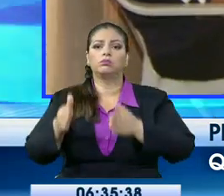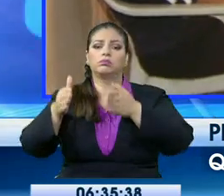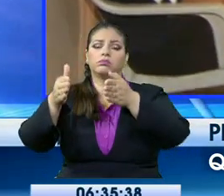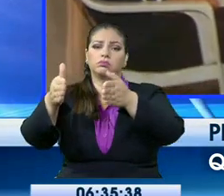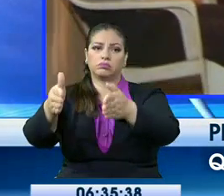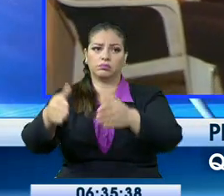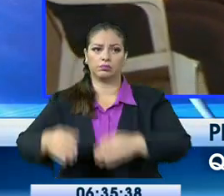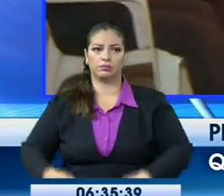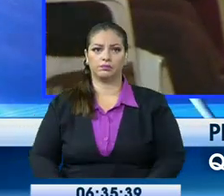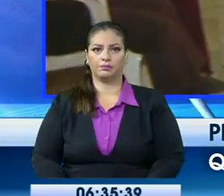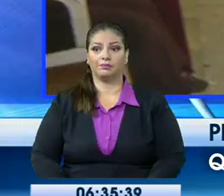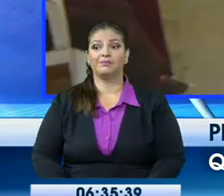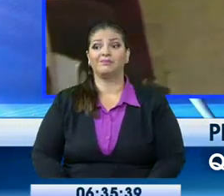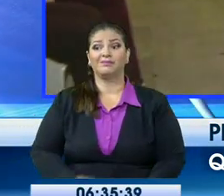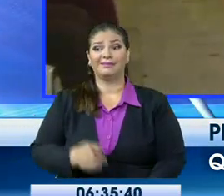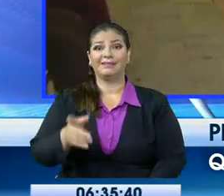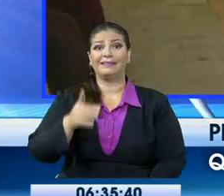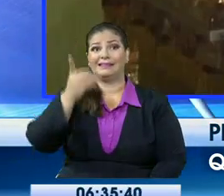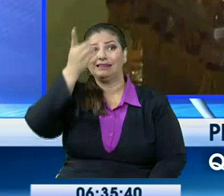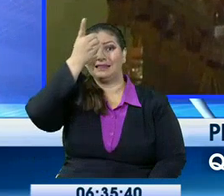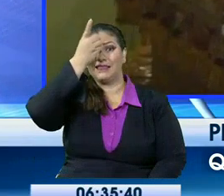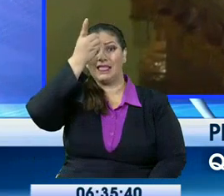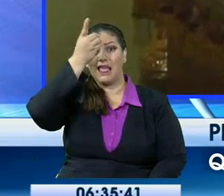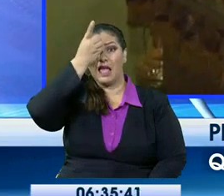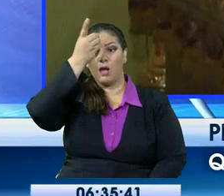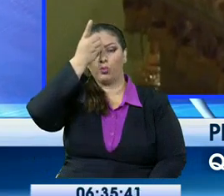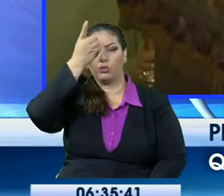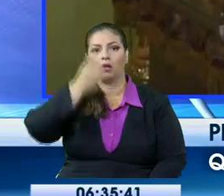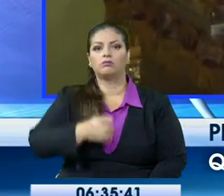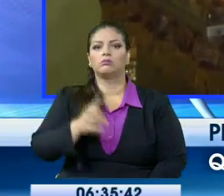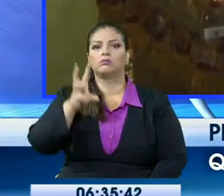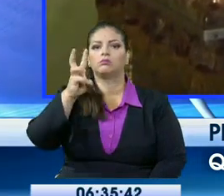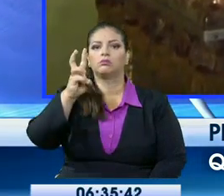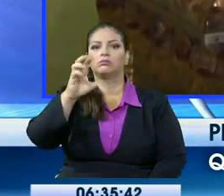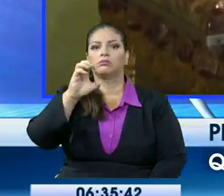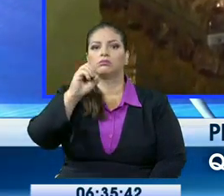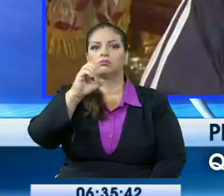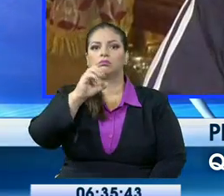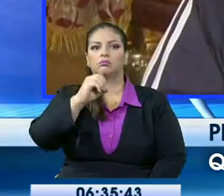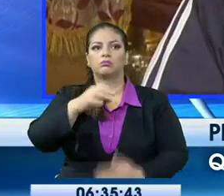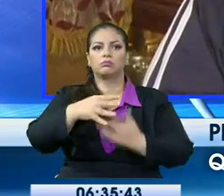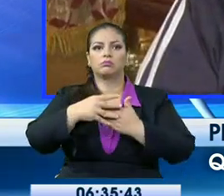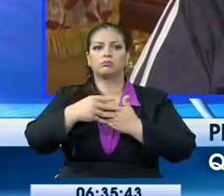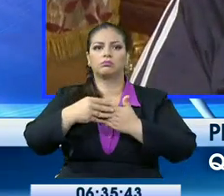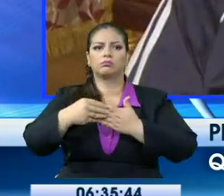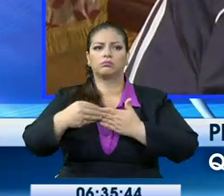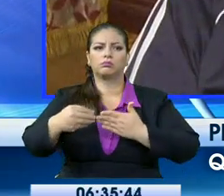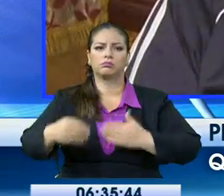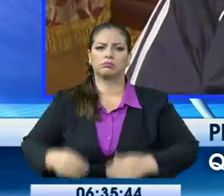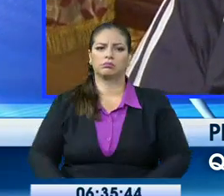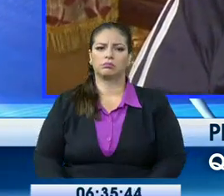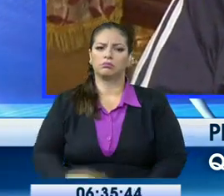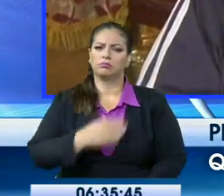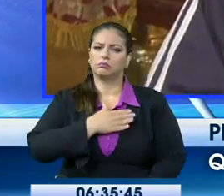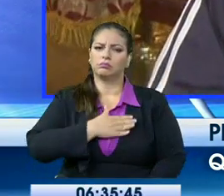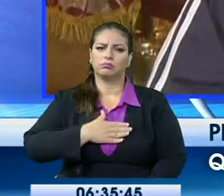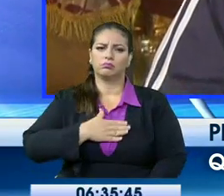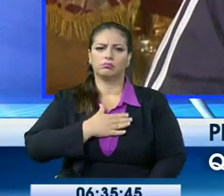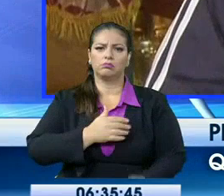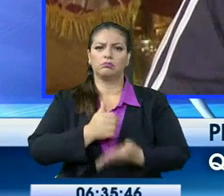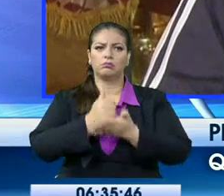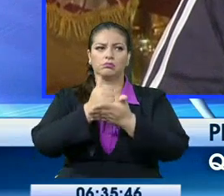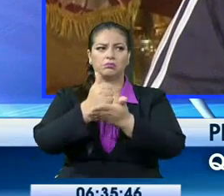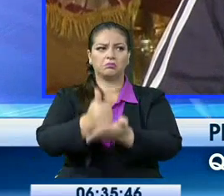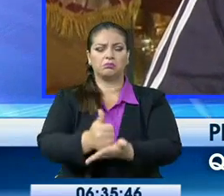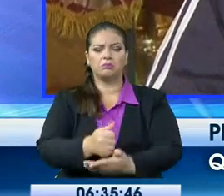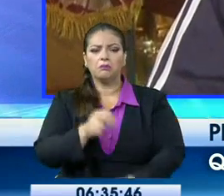debe $600 y ustedes podían ver allí el área donde dice, por favor, necesitamos de su colaboración. Creo que habían